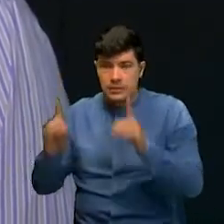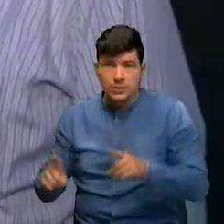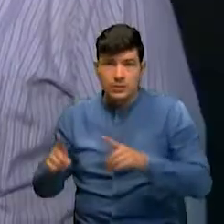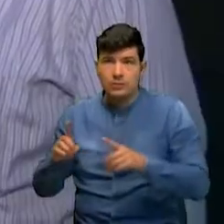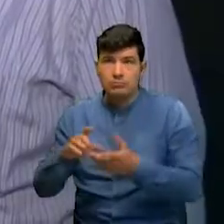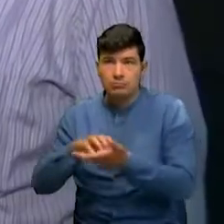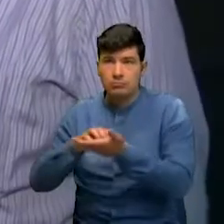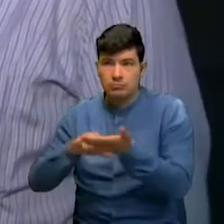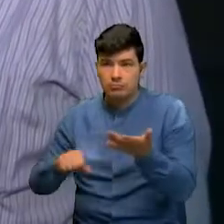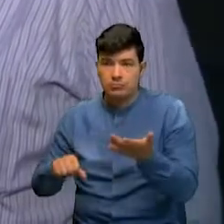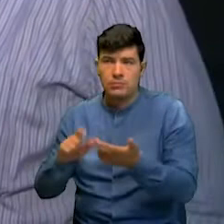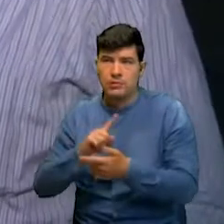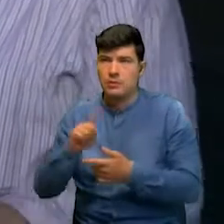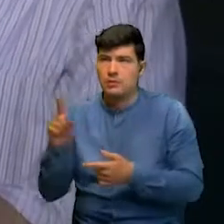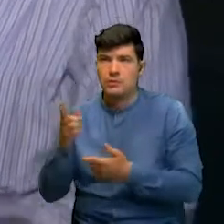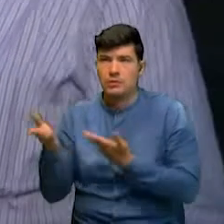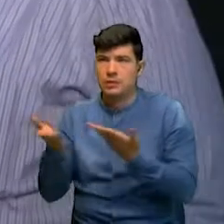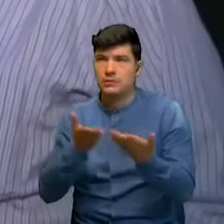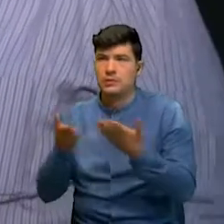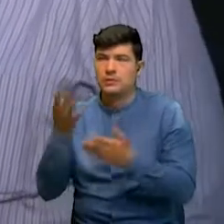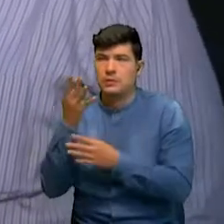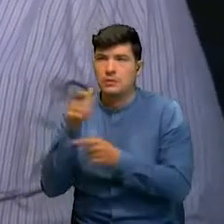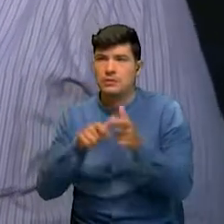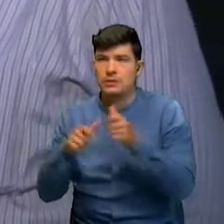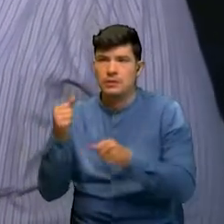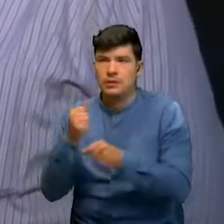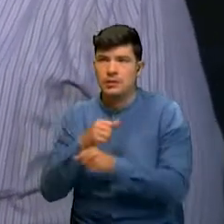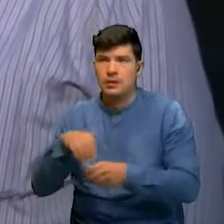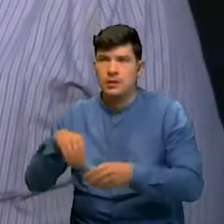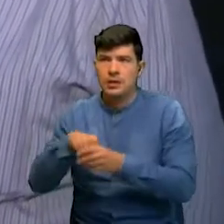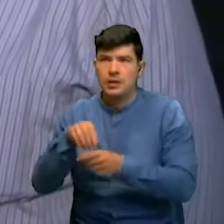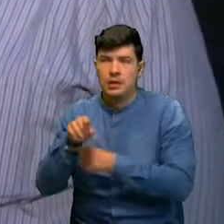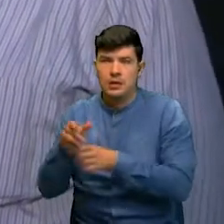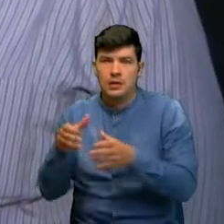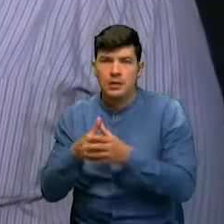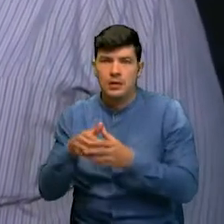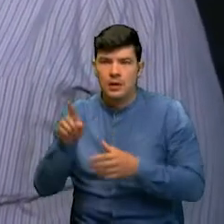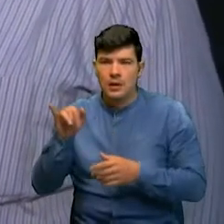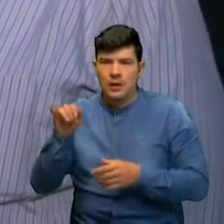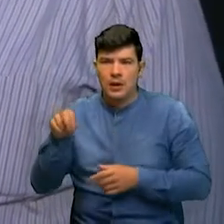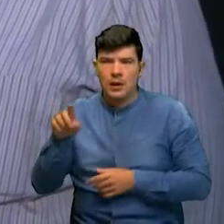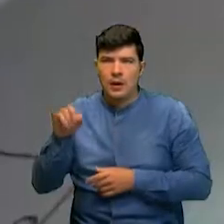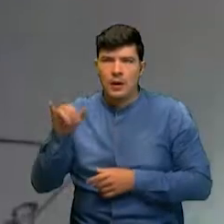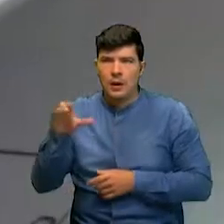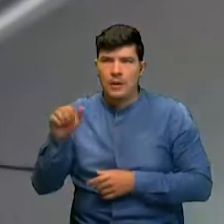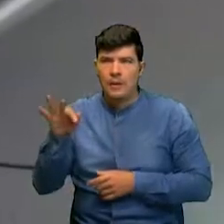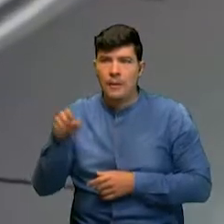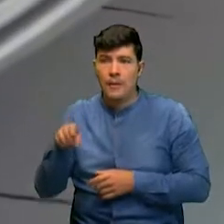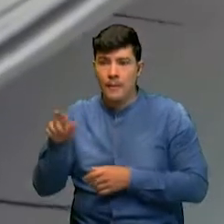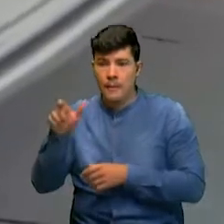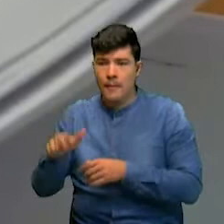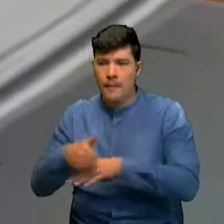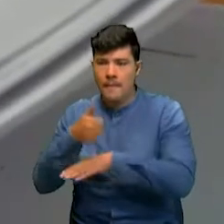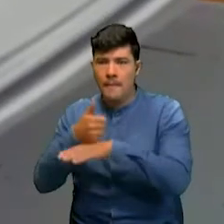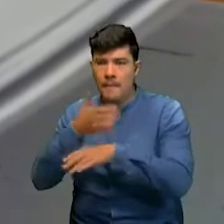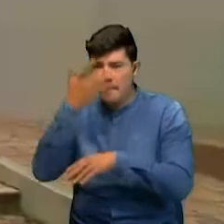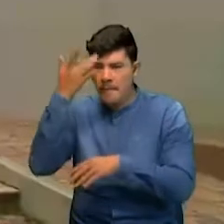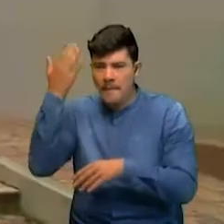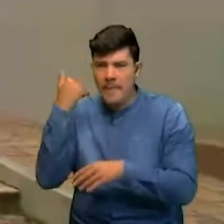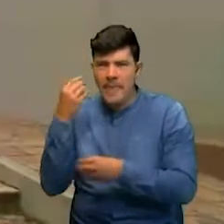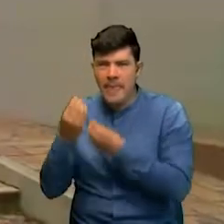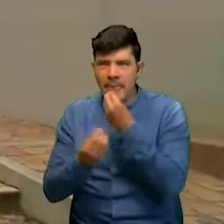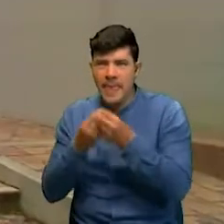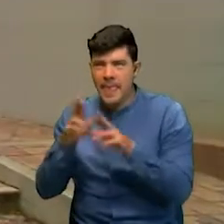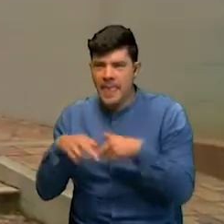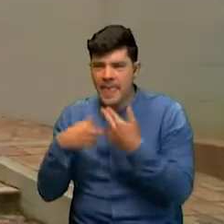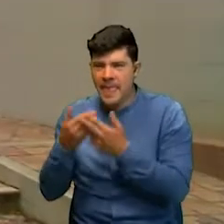de los servicios de cuatro funcionarios que tienen fuero sindical entre ellos el presidente todo porque realizaron una asamblea